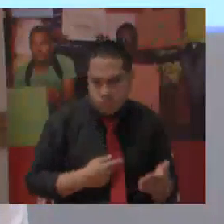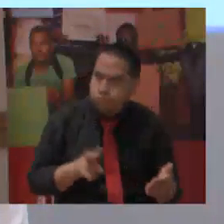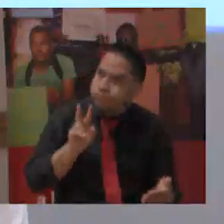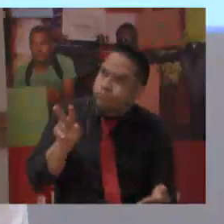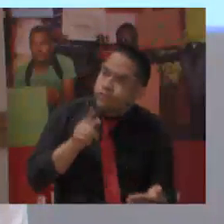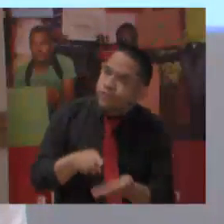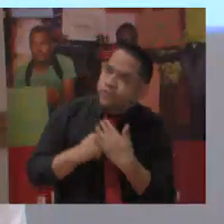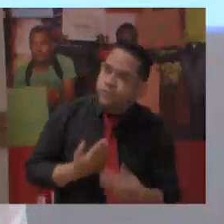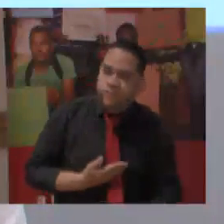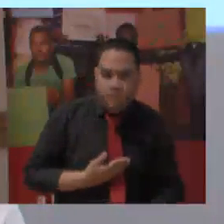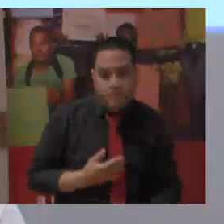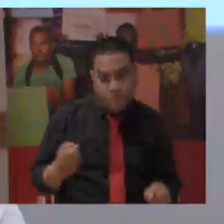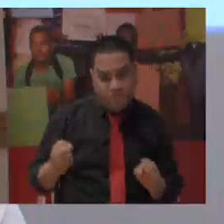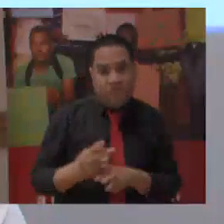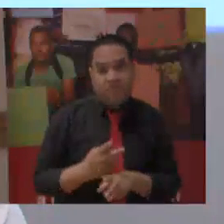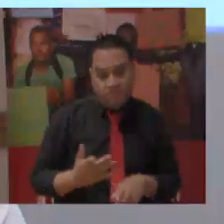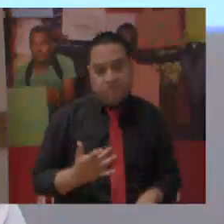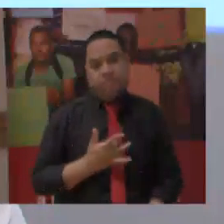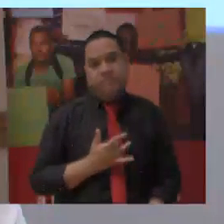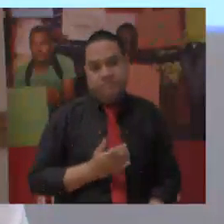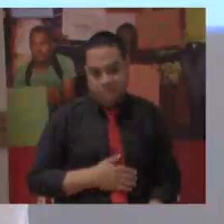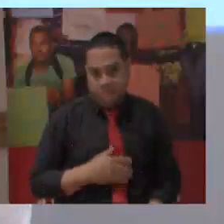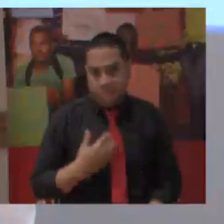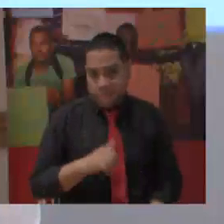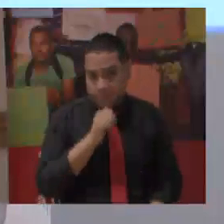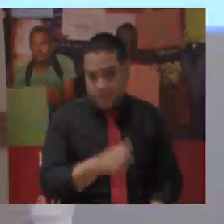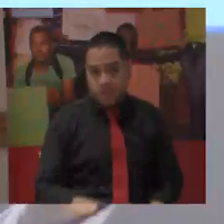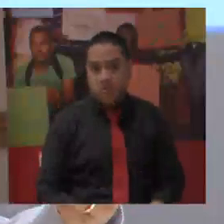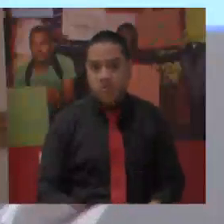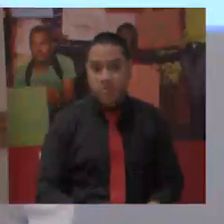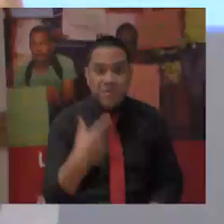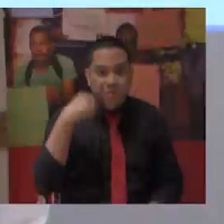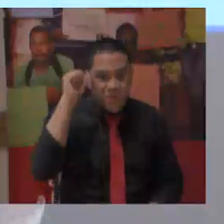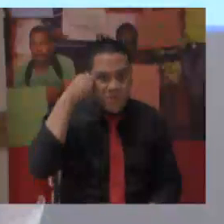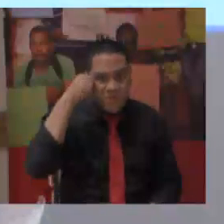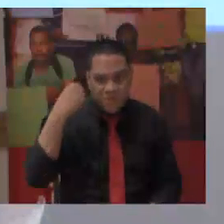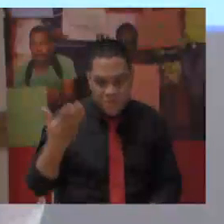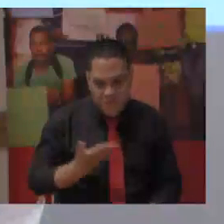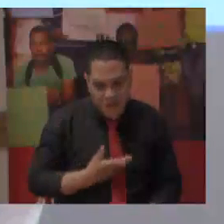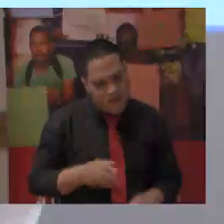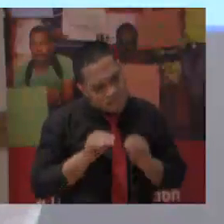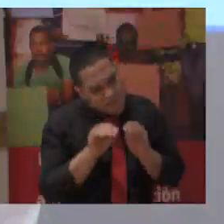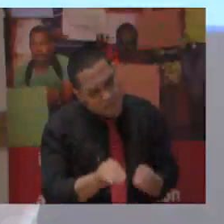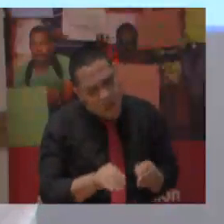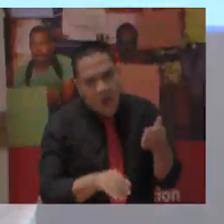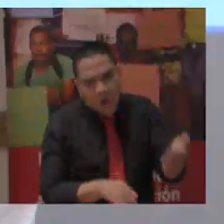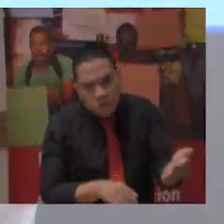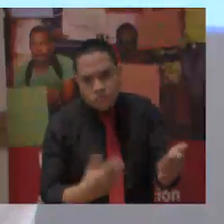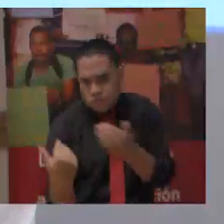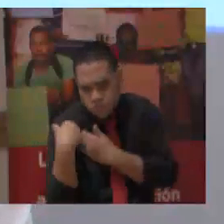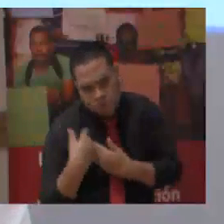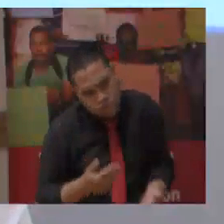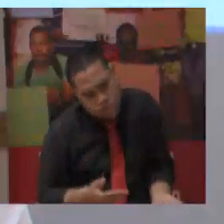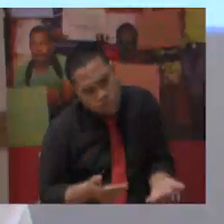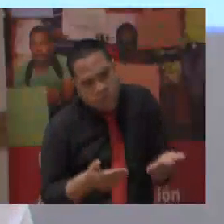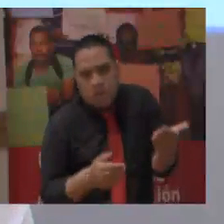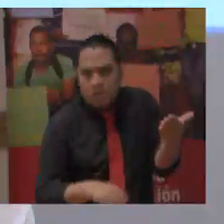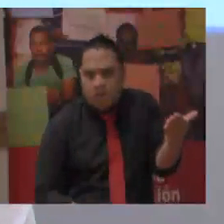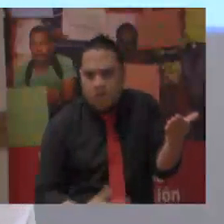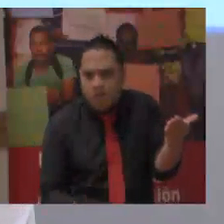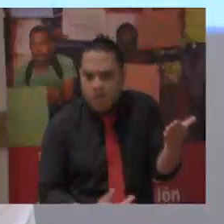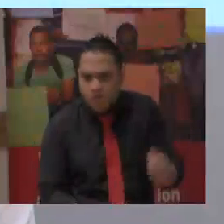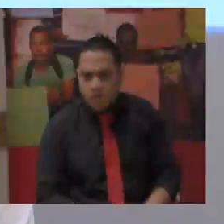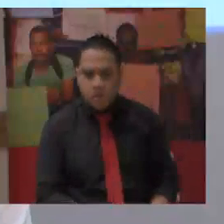tocaba a todos. Y me acuerdo que mi mamá, cuando nos crió en Estados Unidos, pero no nos crió con mentalidad